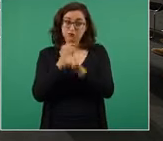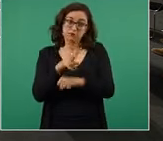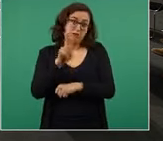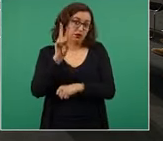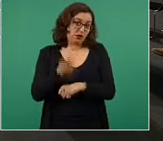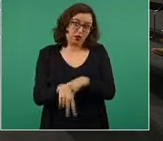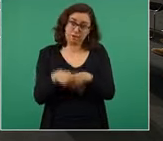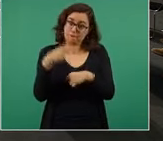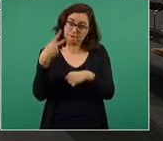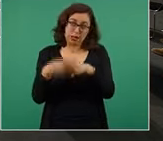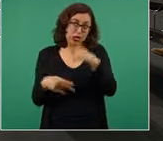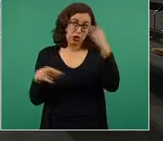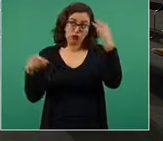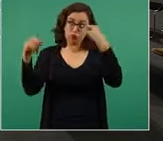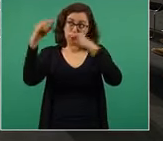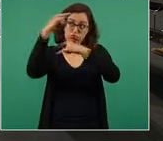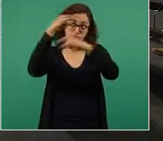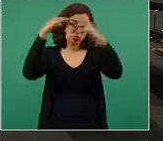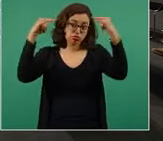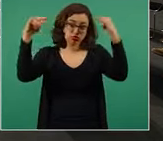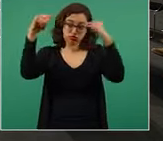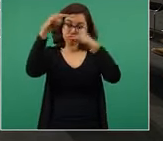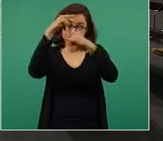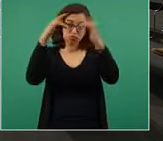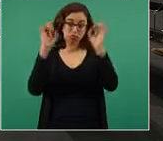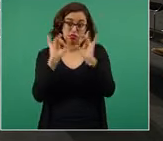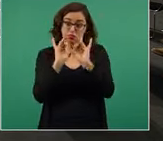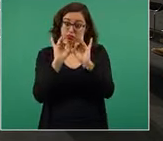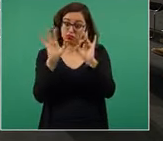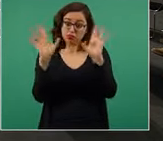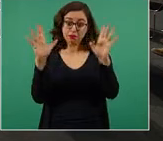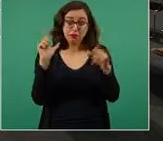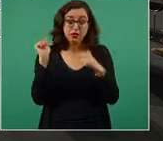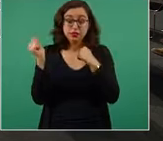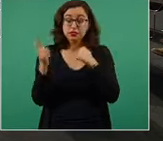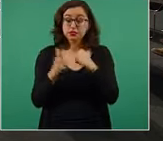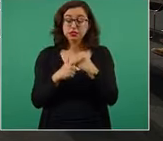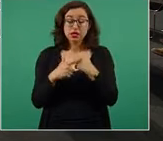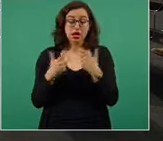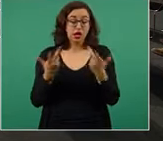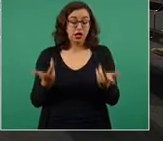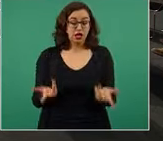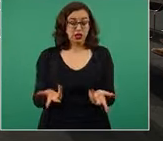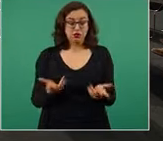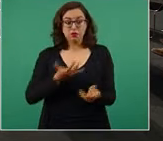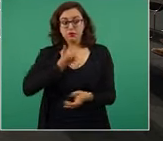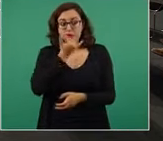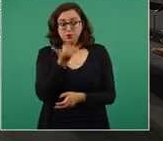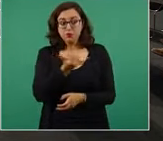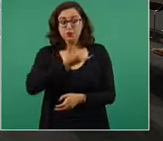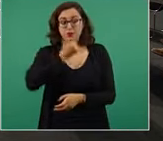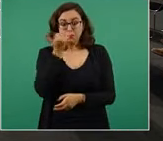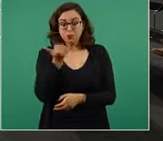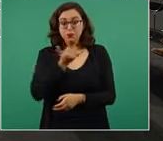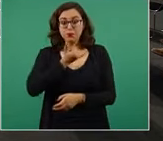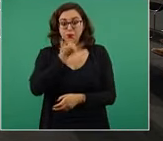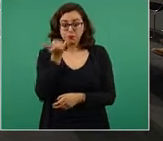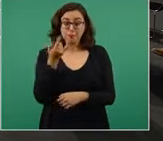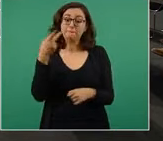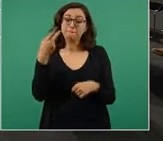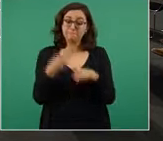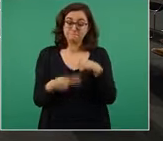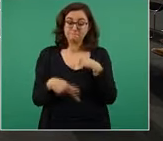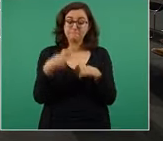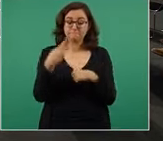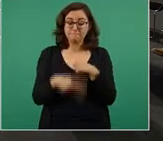aviones estén arriba con tanta errores que tiene la CNA.